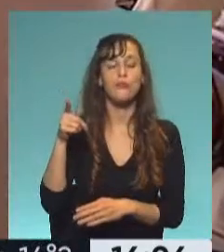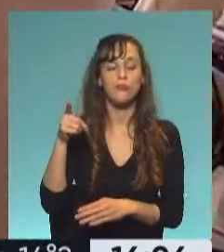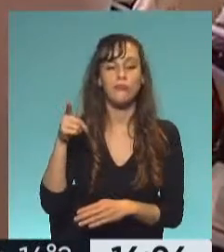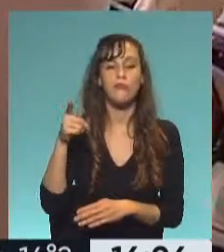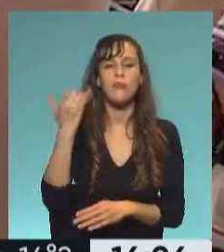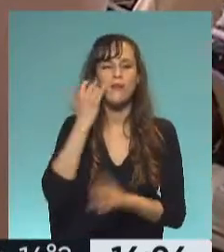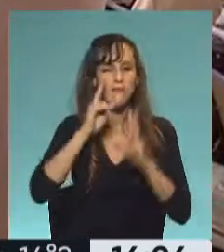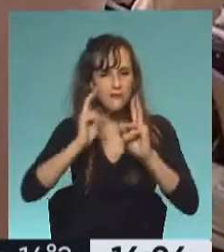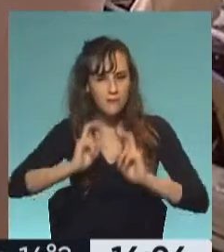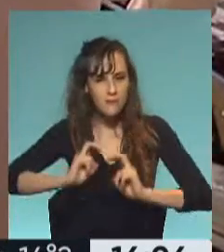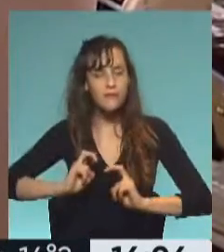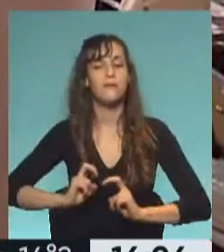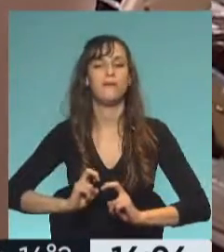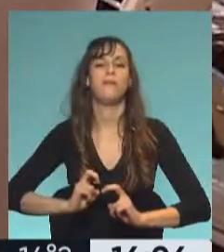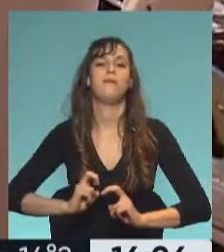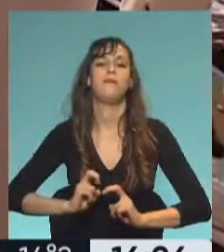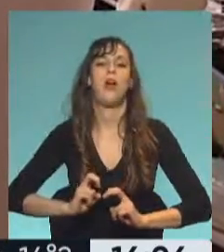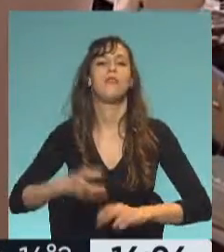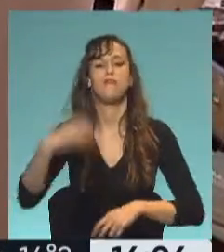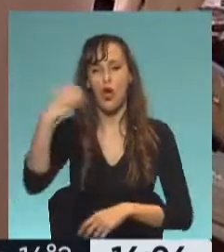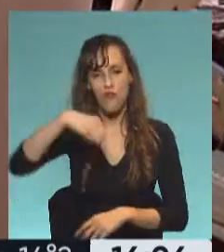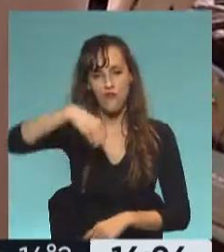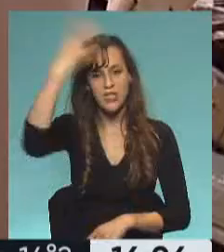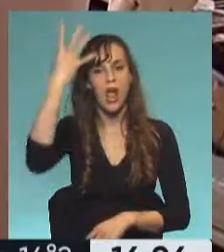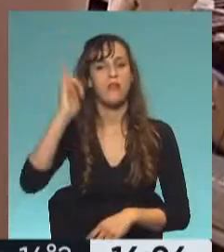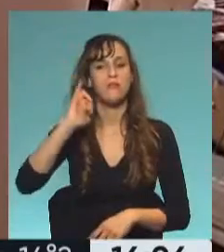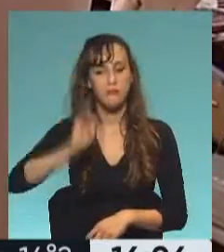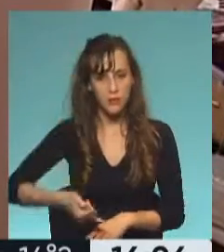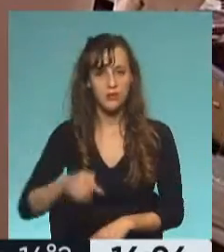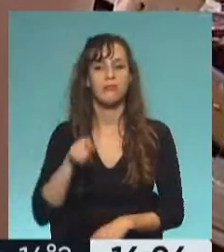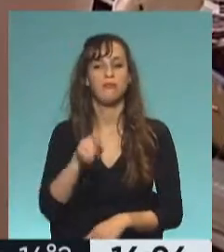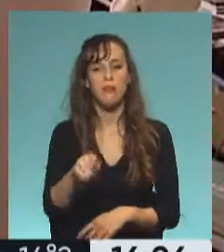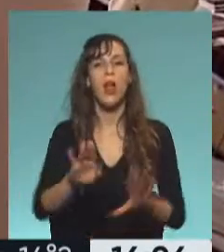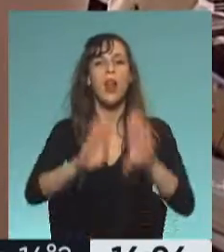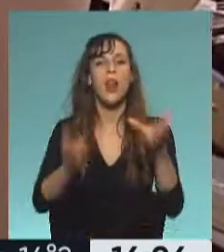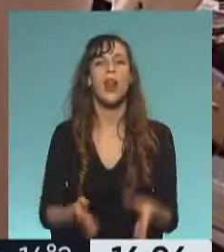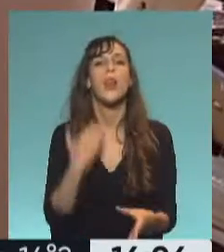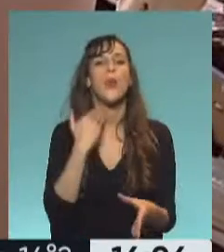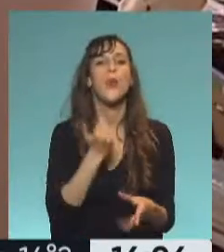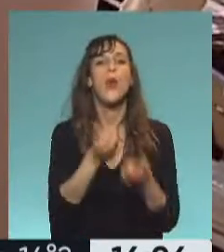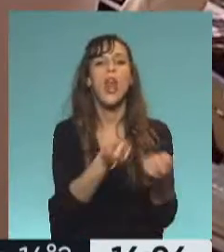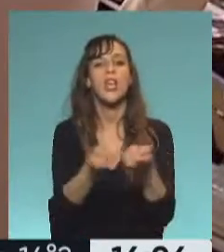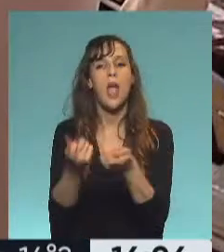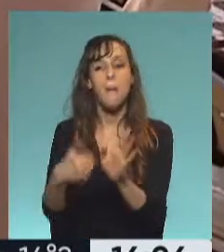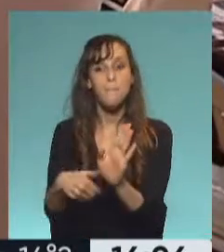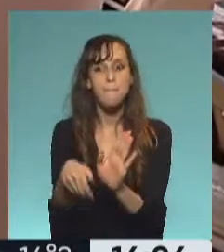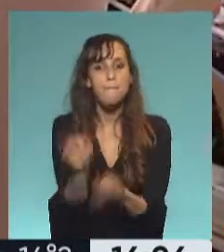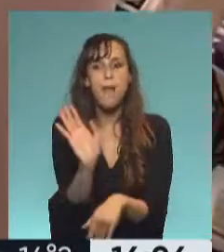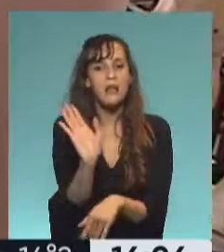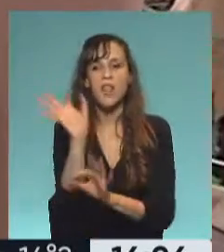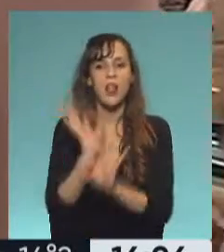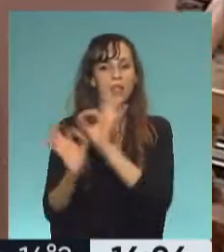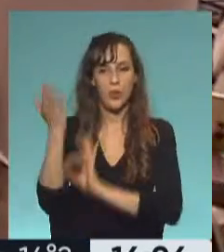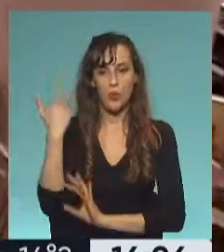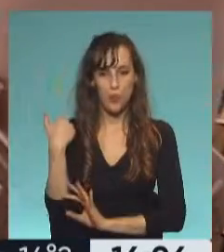una investigación de que era la librería en pie independiente más antigua del planeta. Esta,